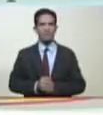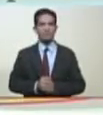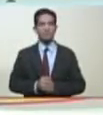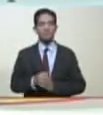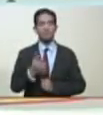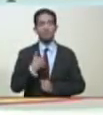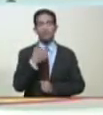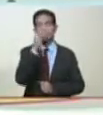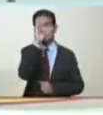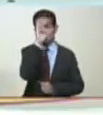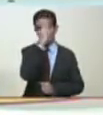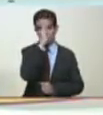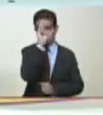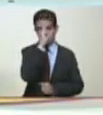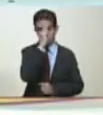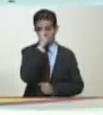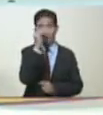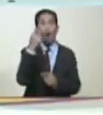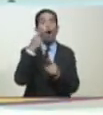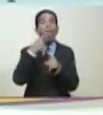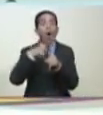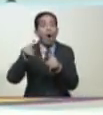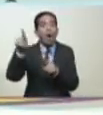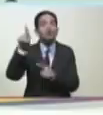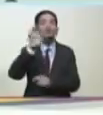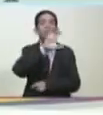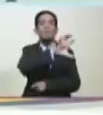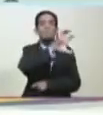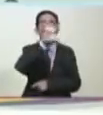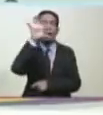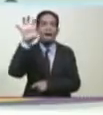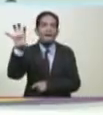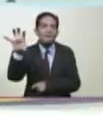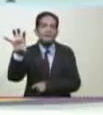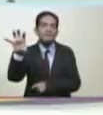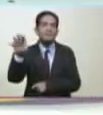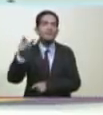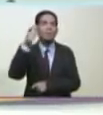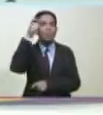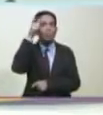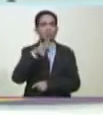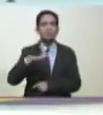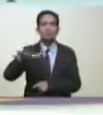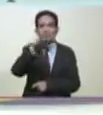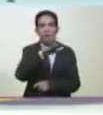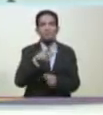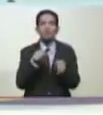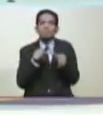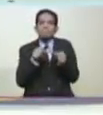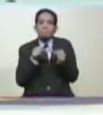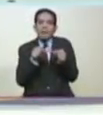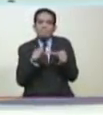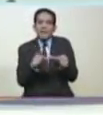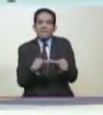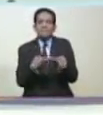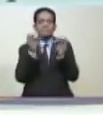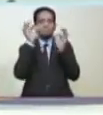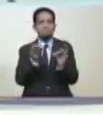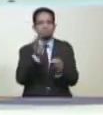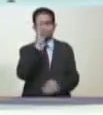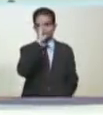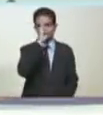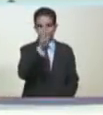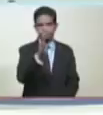Dudo que en otro país el pueblo mantuviera sus convicciones y se sumara a